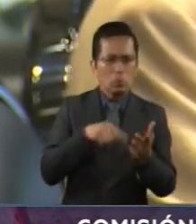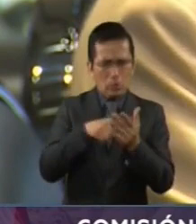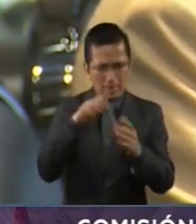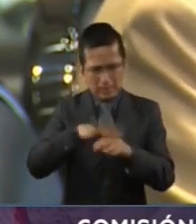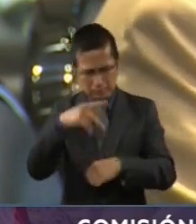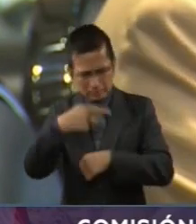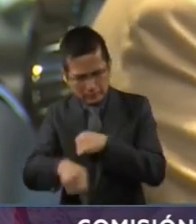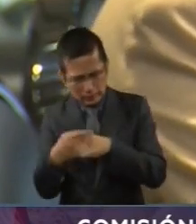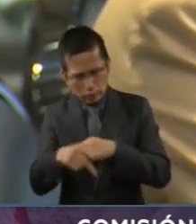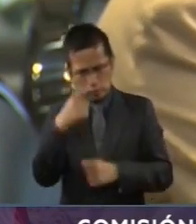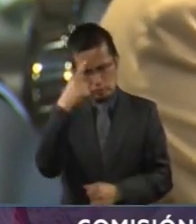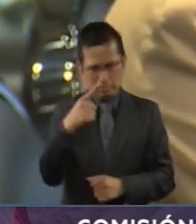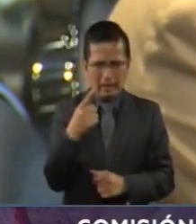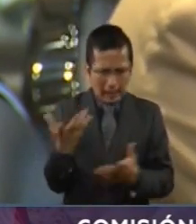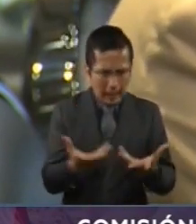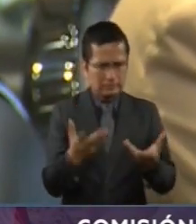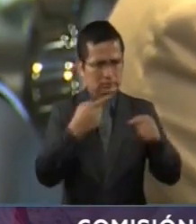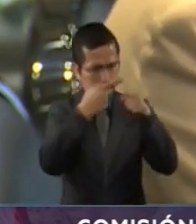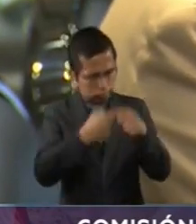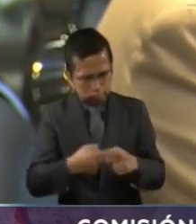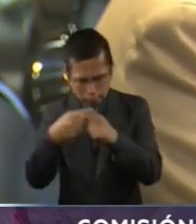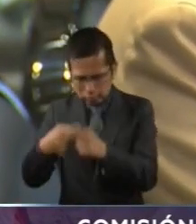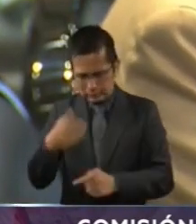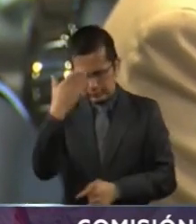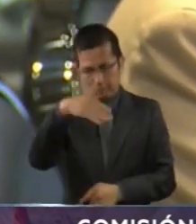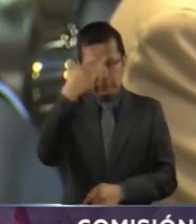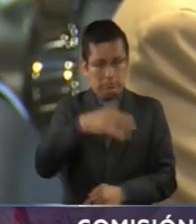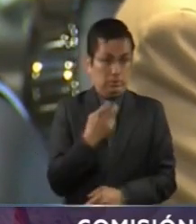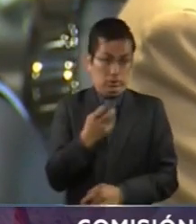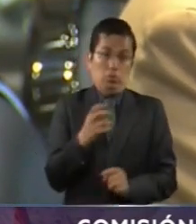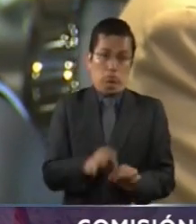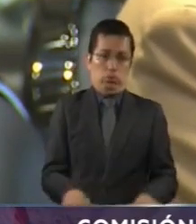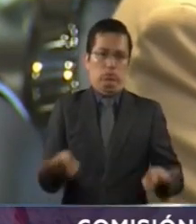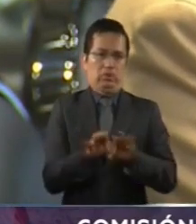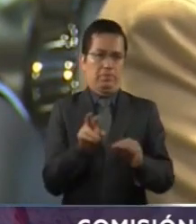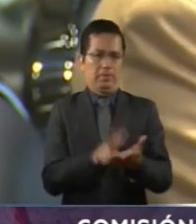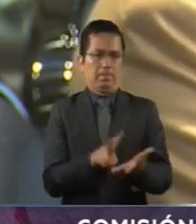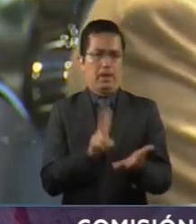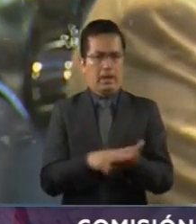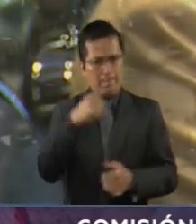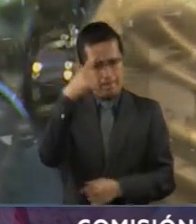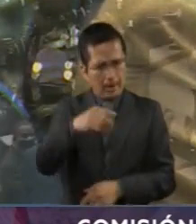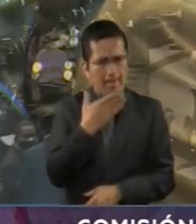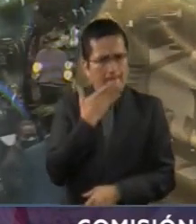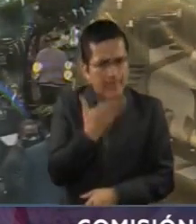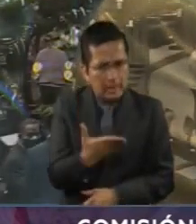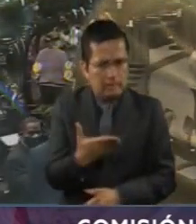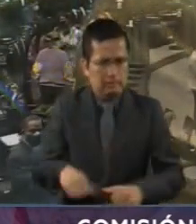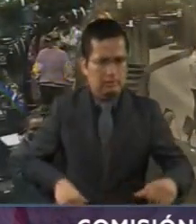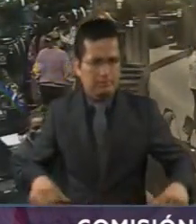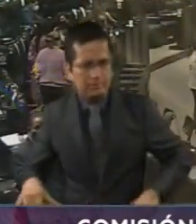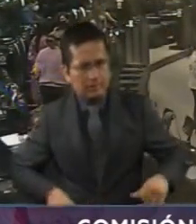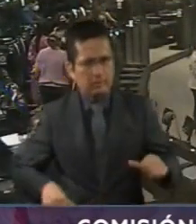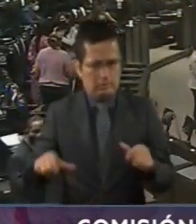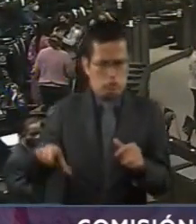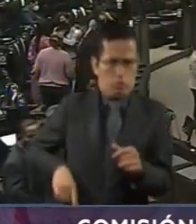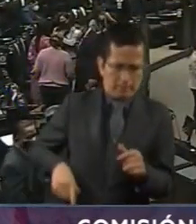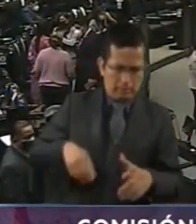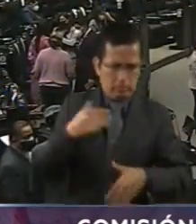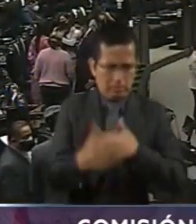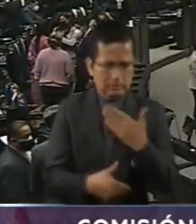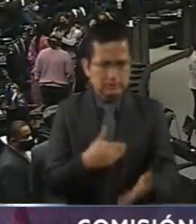entre otros elementos fundamentales para la toma de decisiones en las políticas públicas. En este contexto,